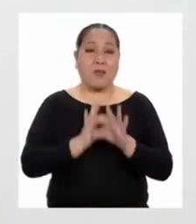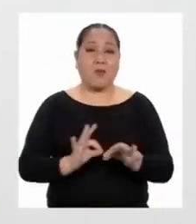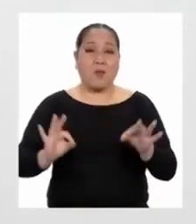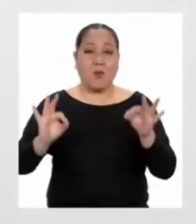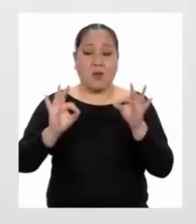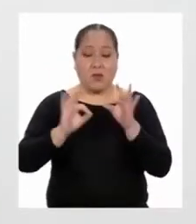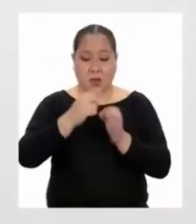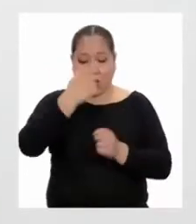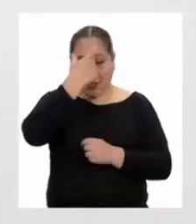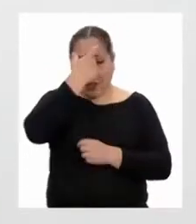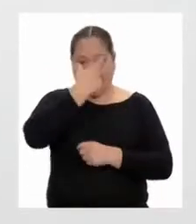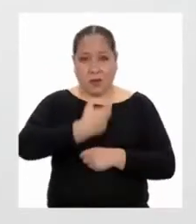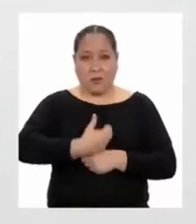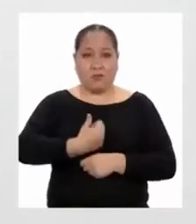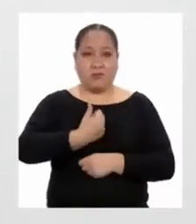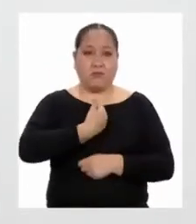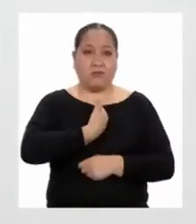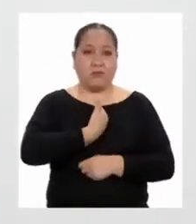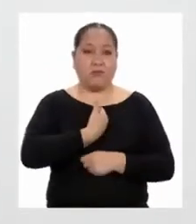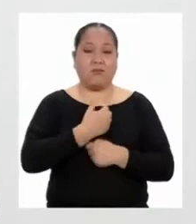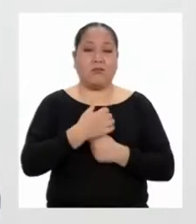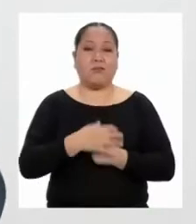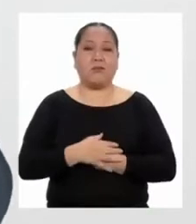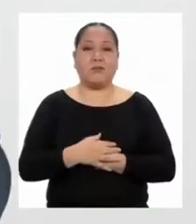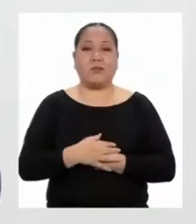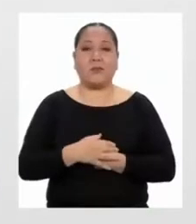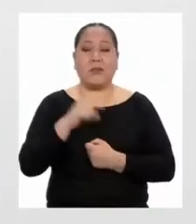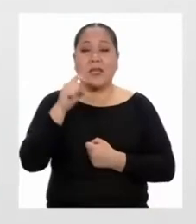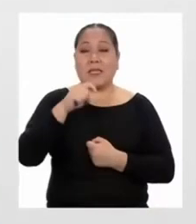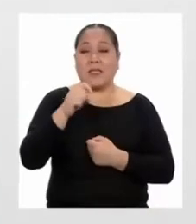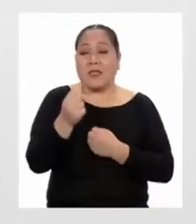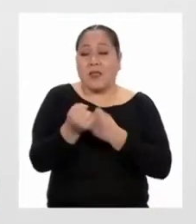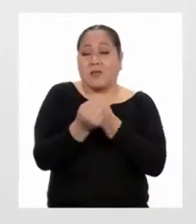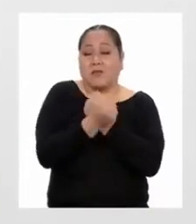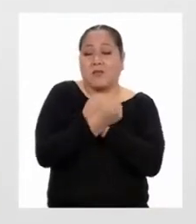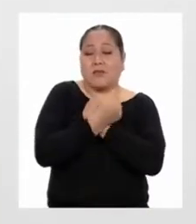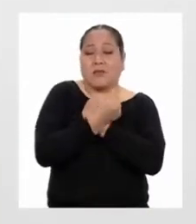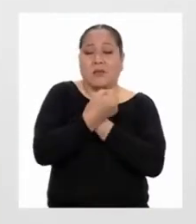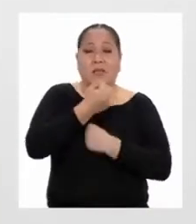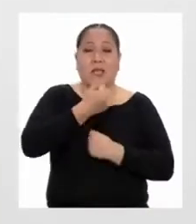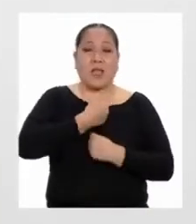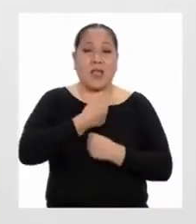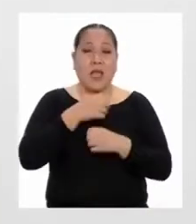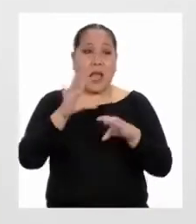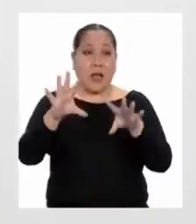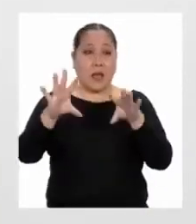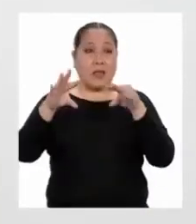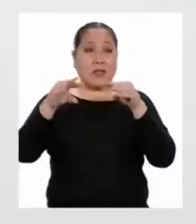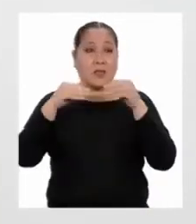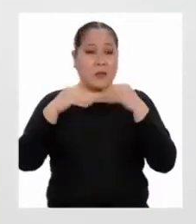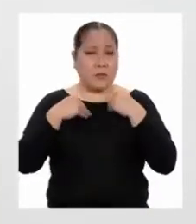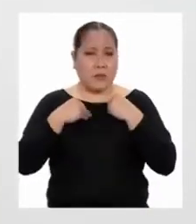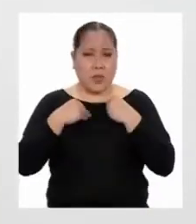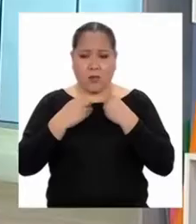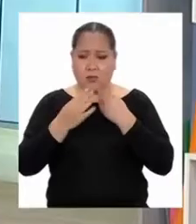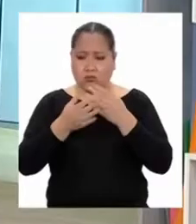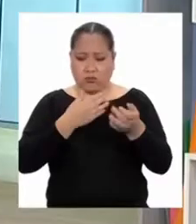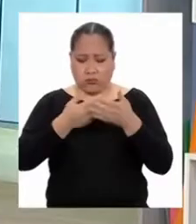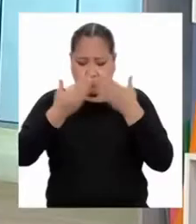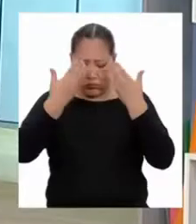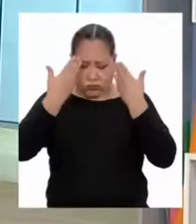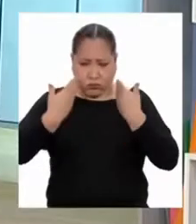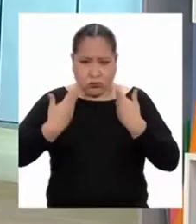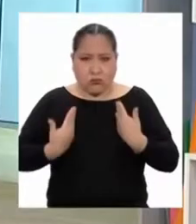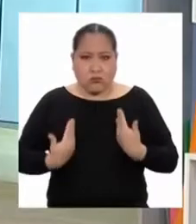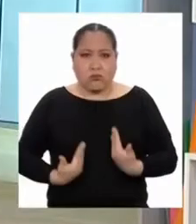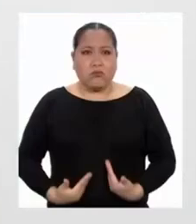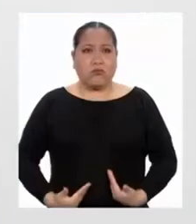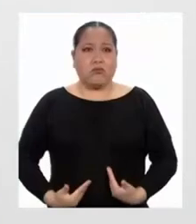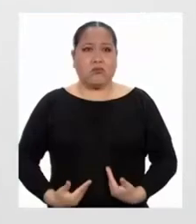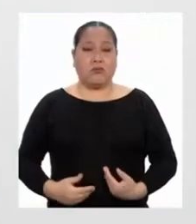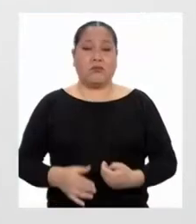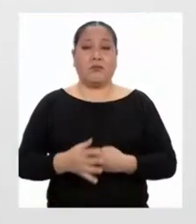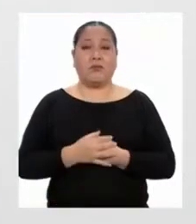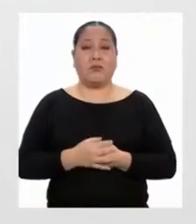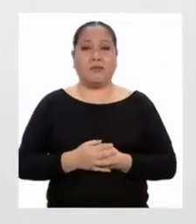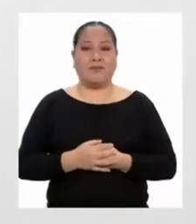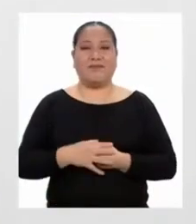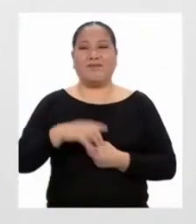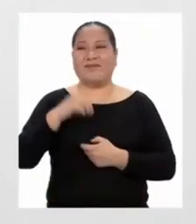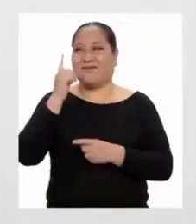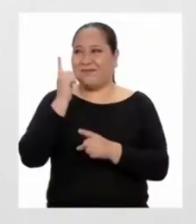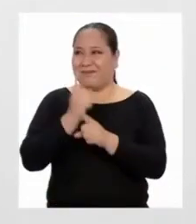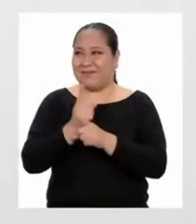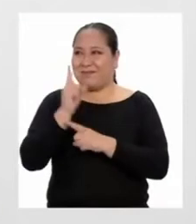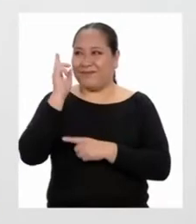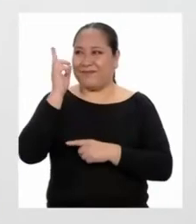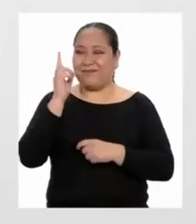persona puede tener. Tenemos que querernos y aceptarnos tal cual somos. Así es, profesora. Muy